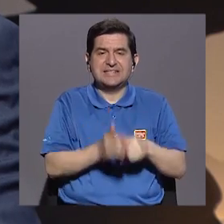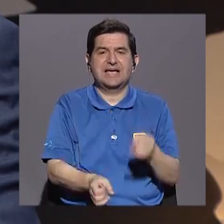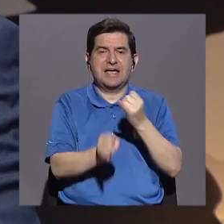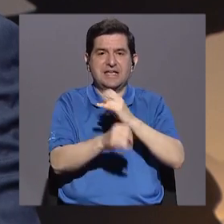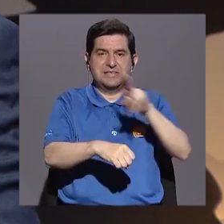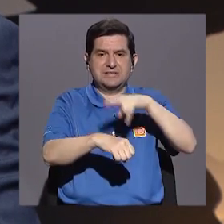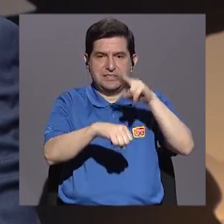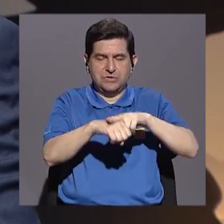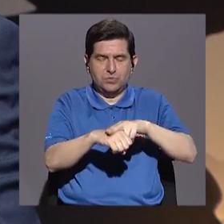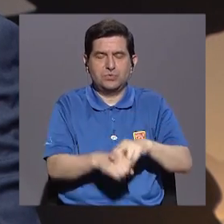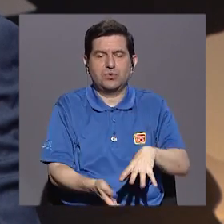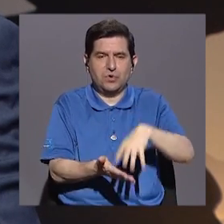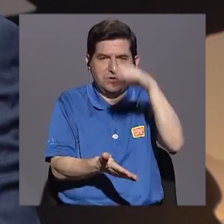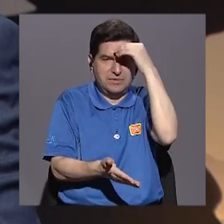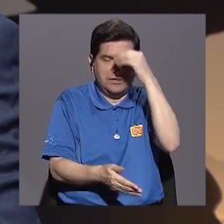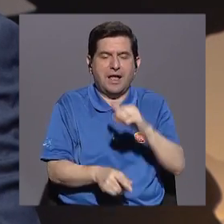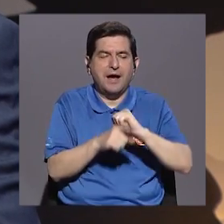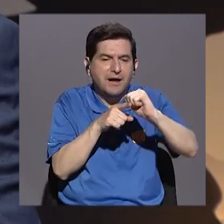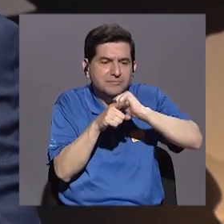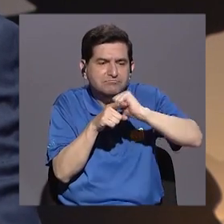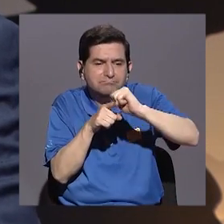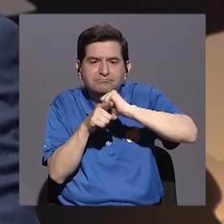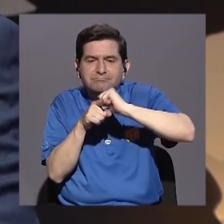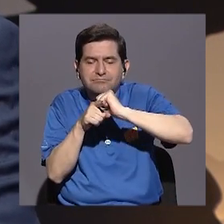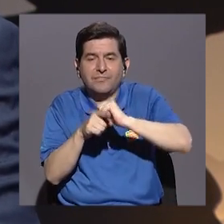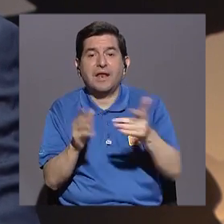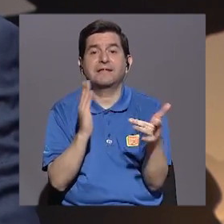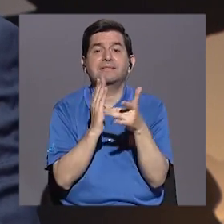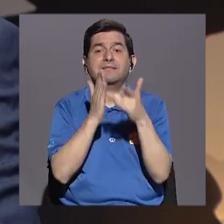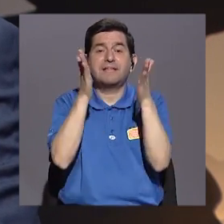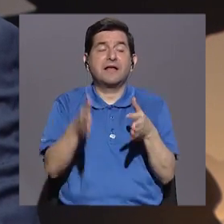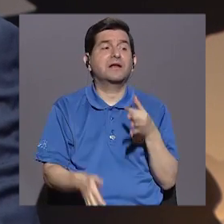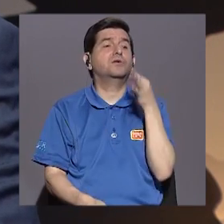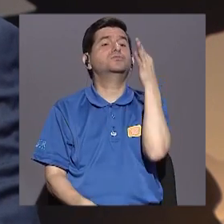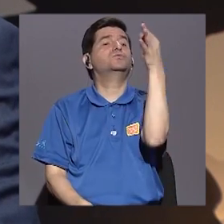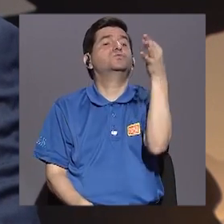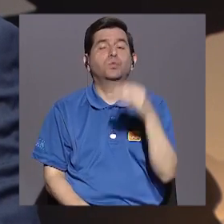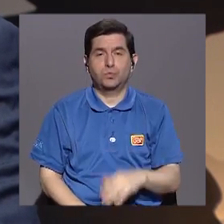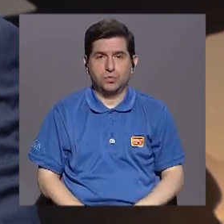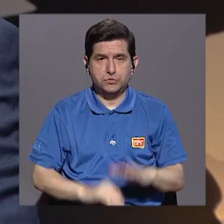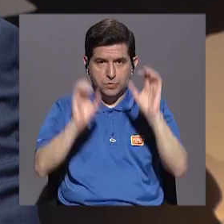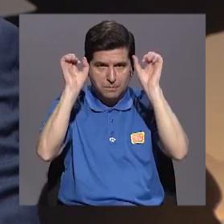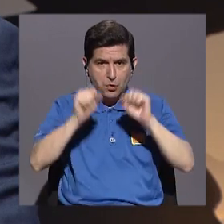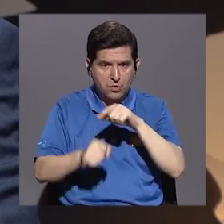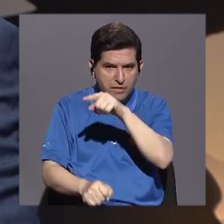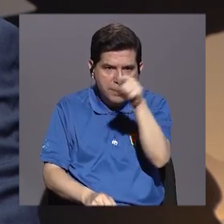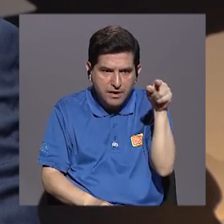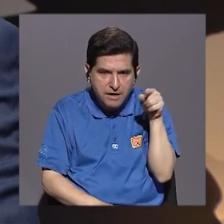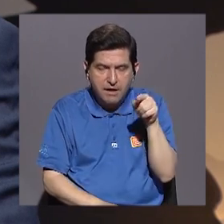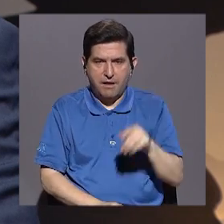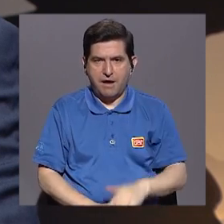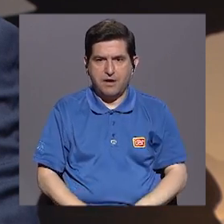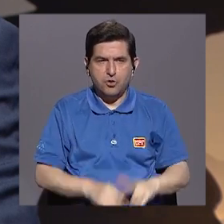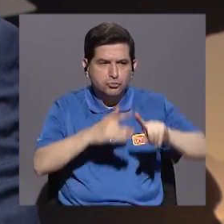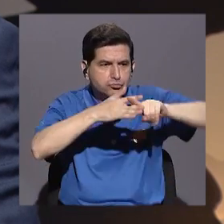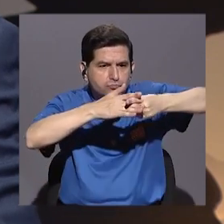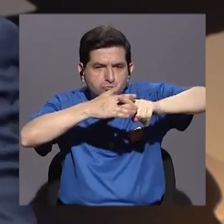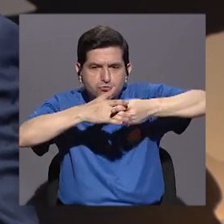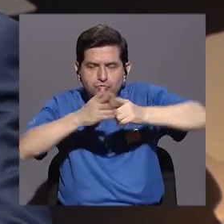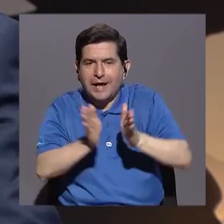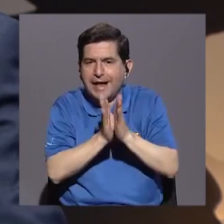exige al instituto nacional de aprendizaje capacitar esos técnicos futuros para lo que es la